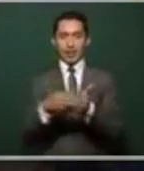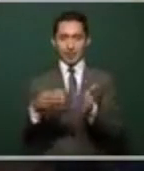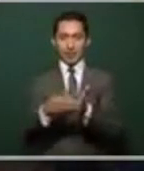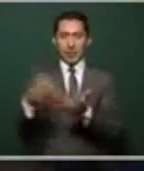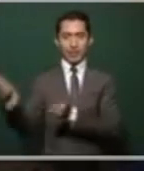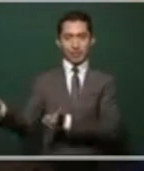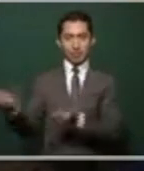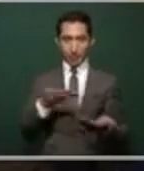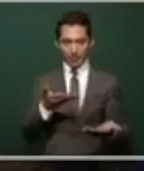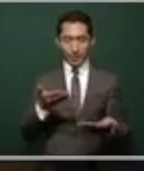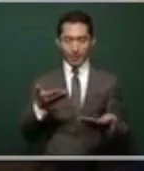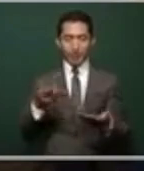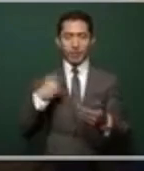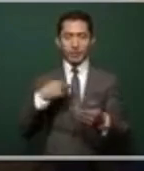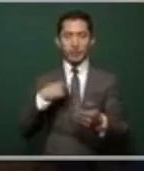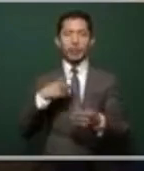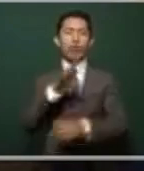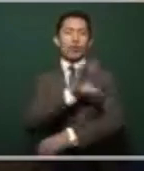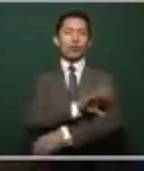el coordinador